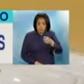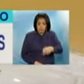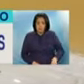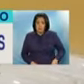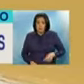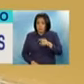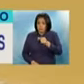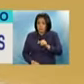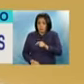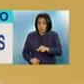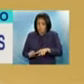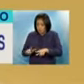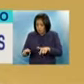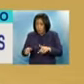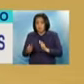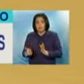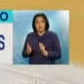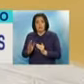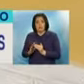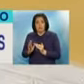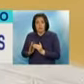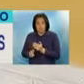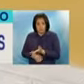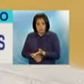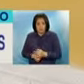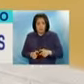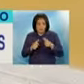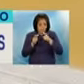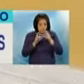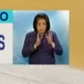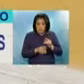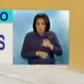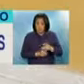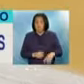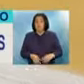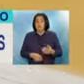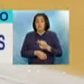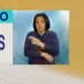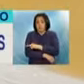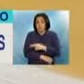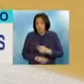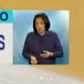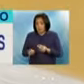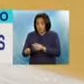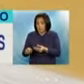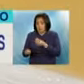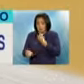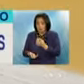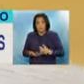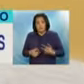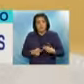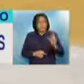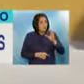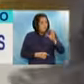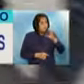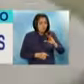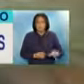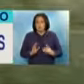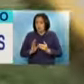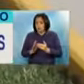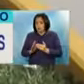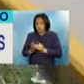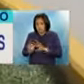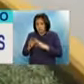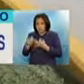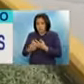ha hecho de este espacio su hogar. Los vigilantes del hospital la alimentan y cuidan, pero buscan un hogar que